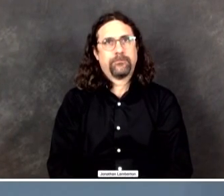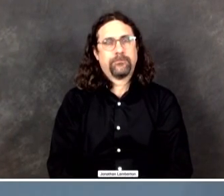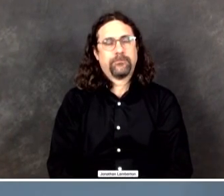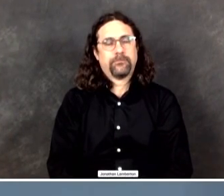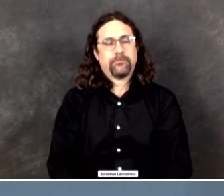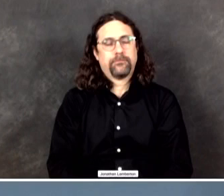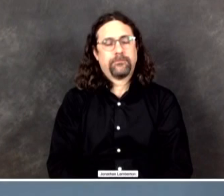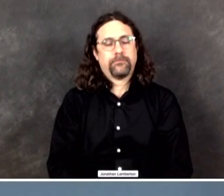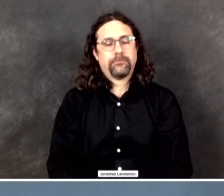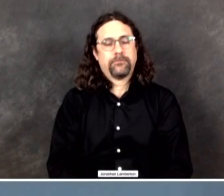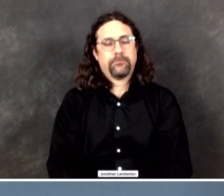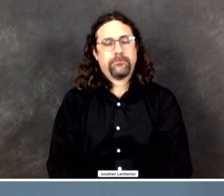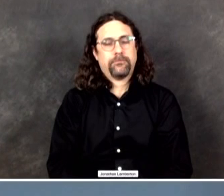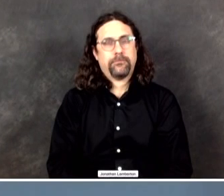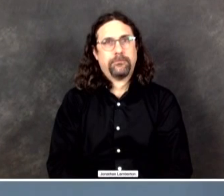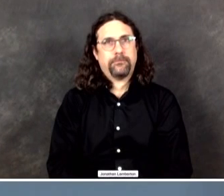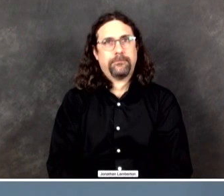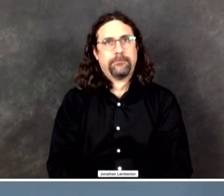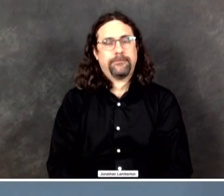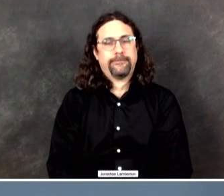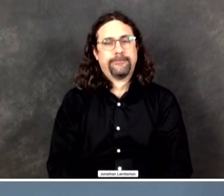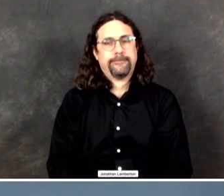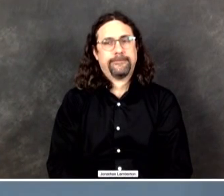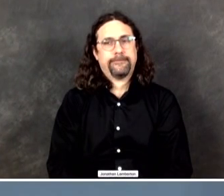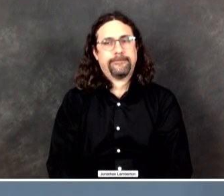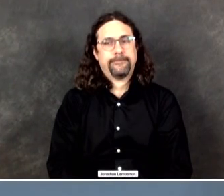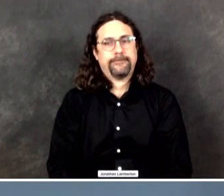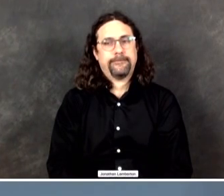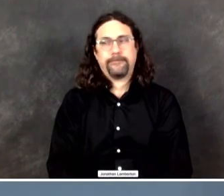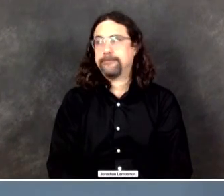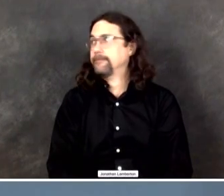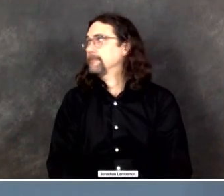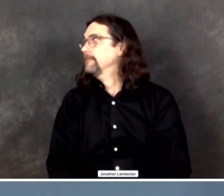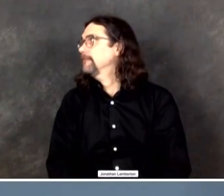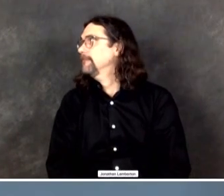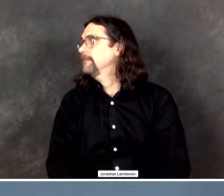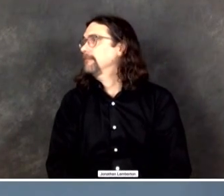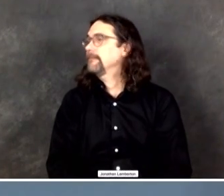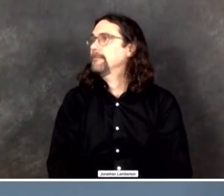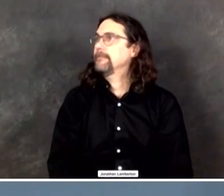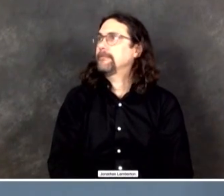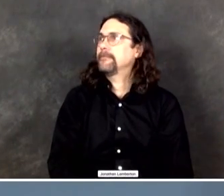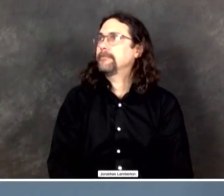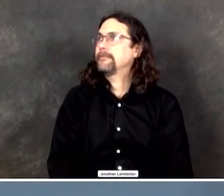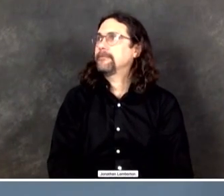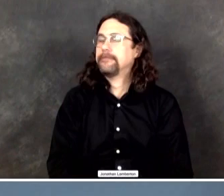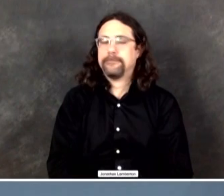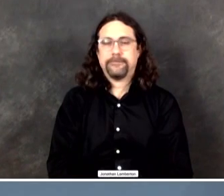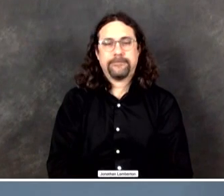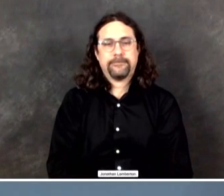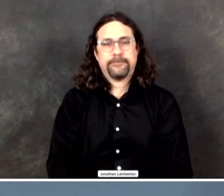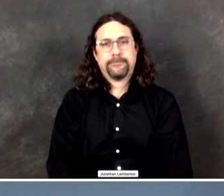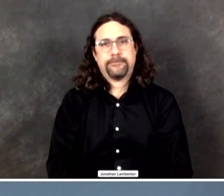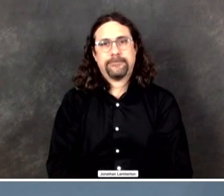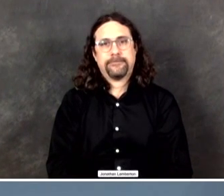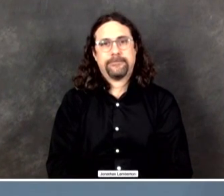su ayuda, su asistencia, su paciencia, en el cual vamos a estar desarrollando más y más